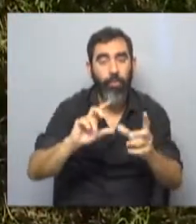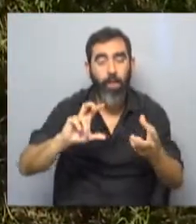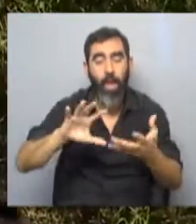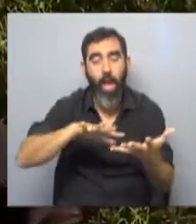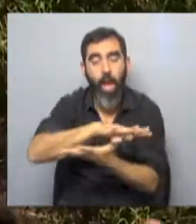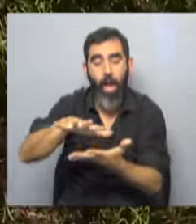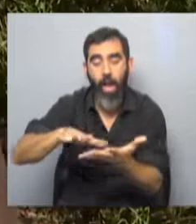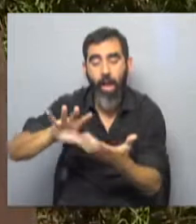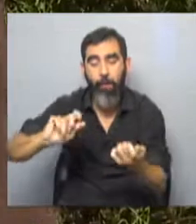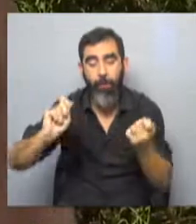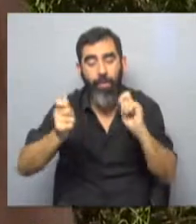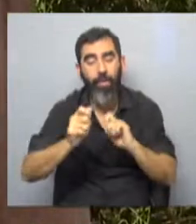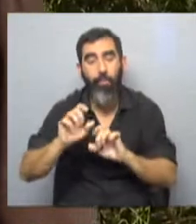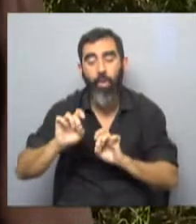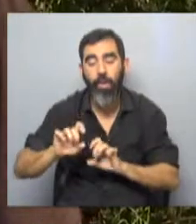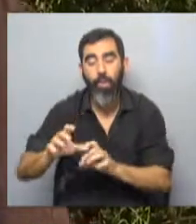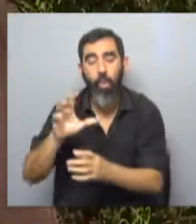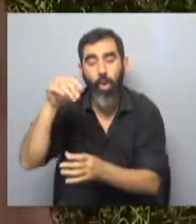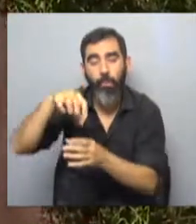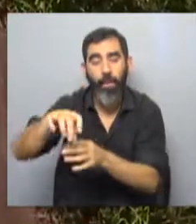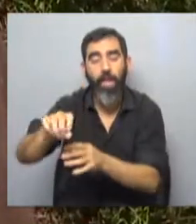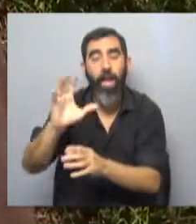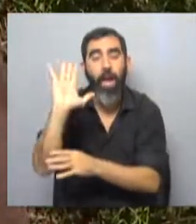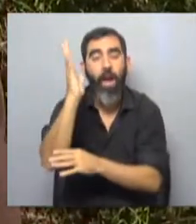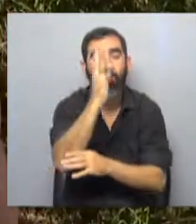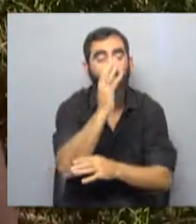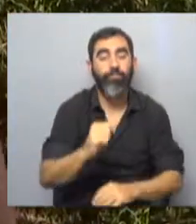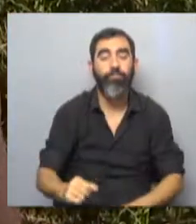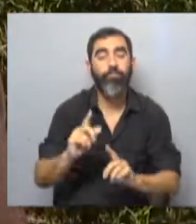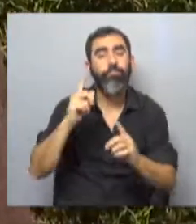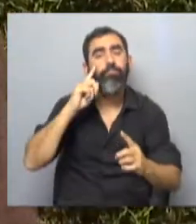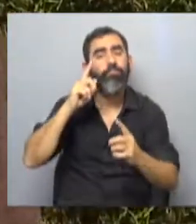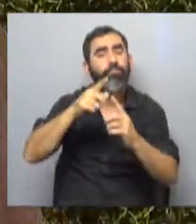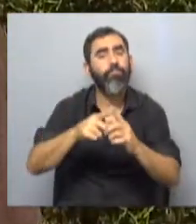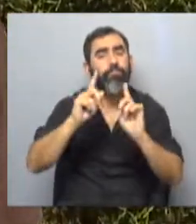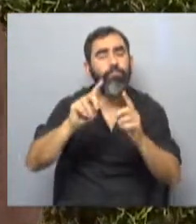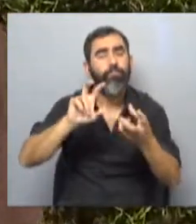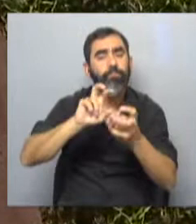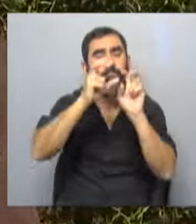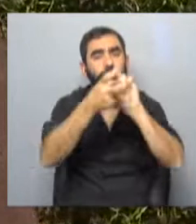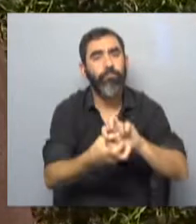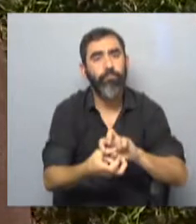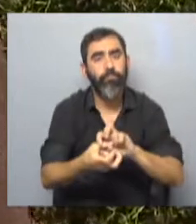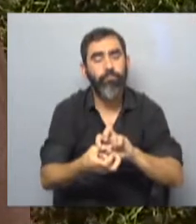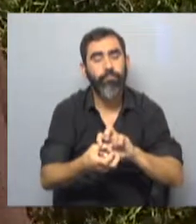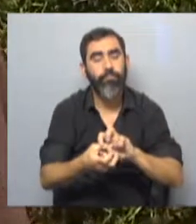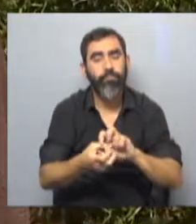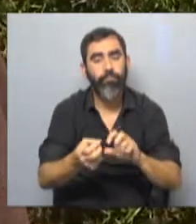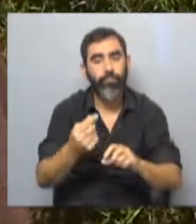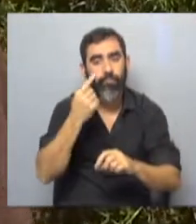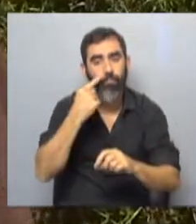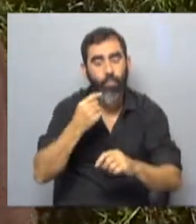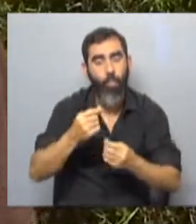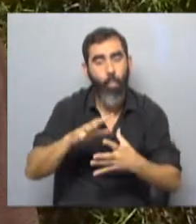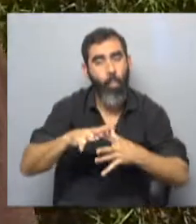ambiente a través de lo que es la plantación de árboles nativas los objetivos en cuanto a reciclaje que son de cifras muy altas para